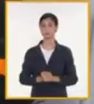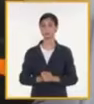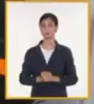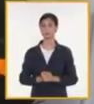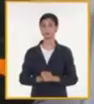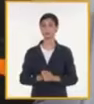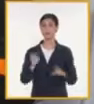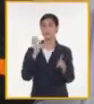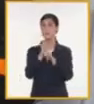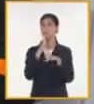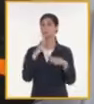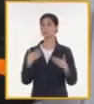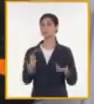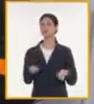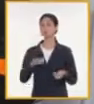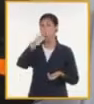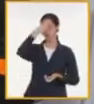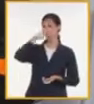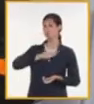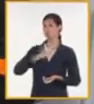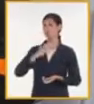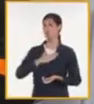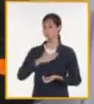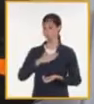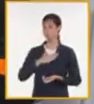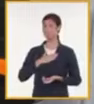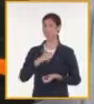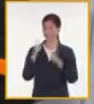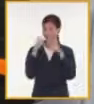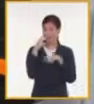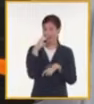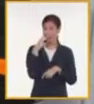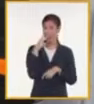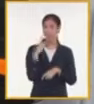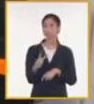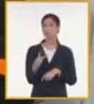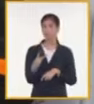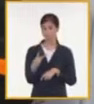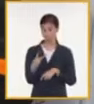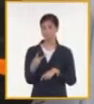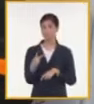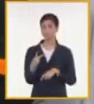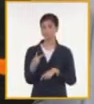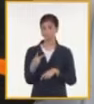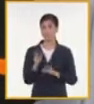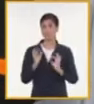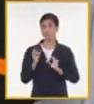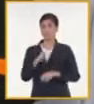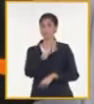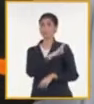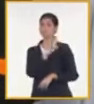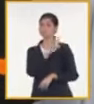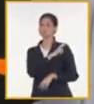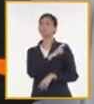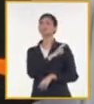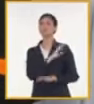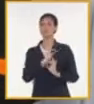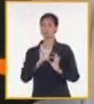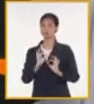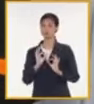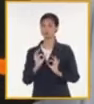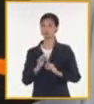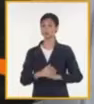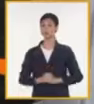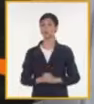mantenido sobre el tema del enfrentamiento al terrorismo una posición seria y responsable en primer